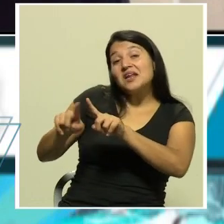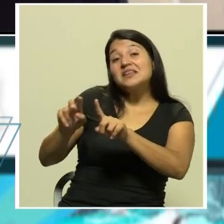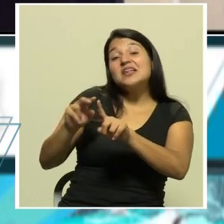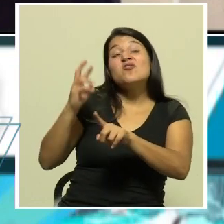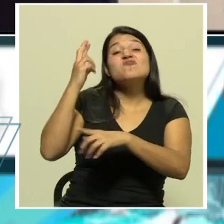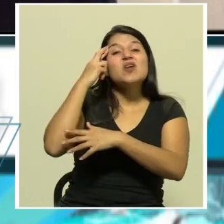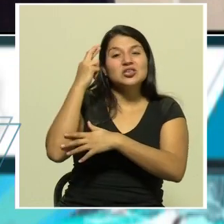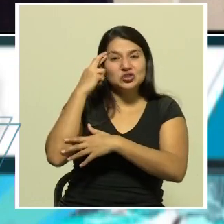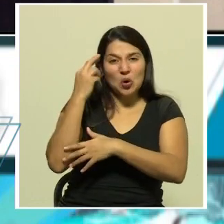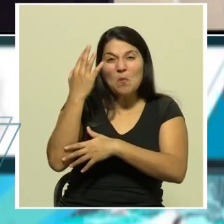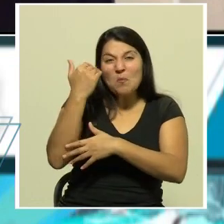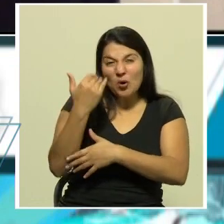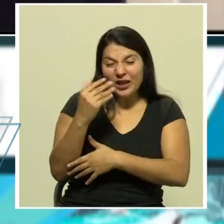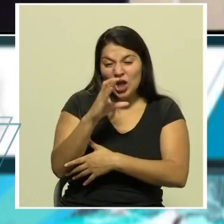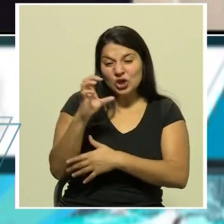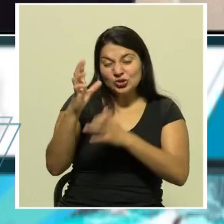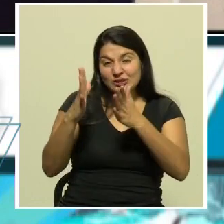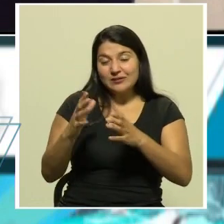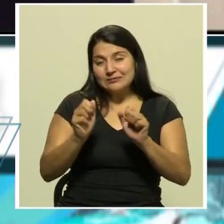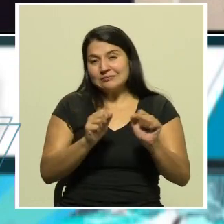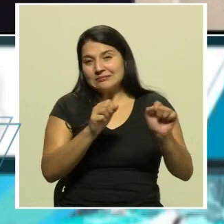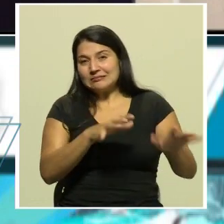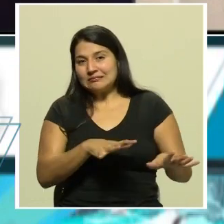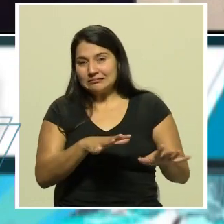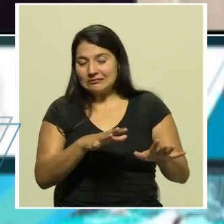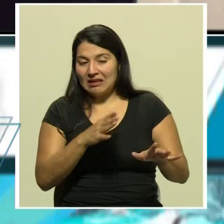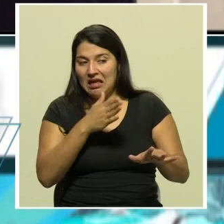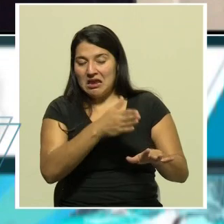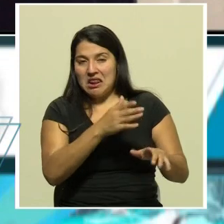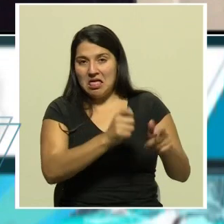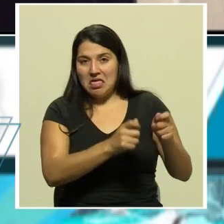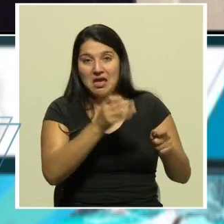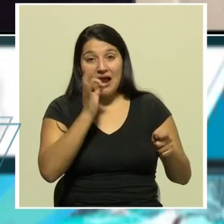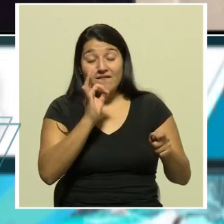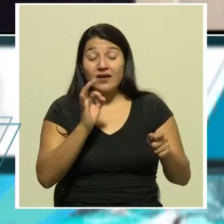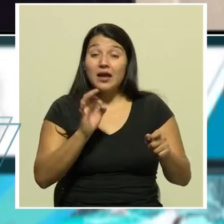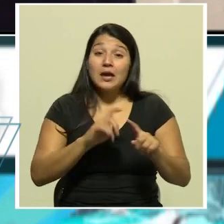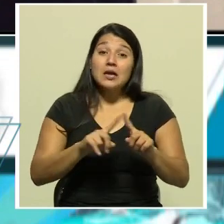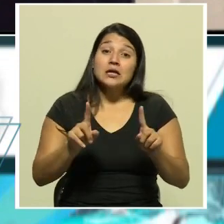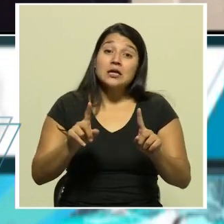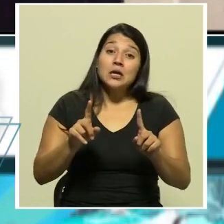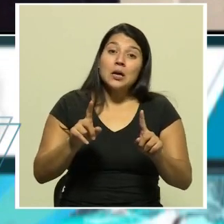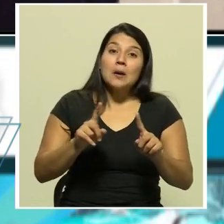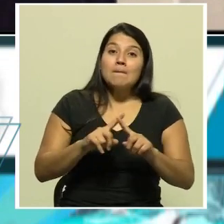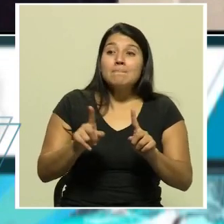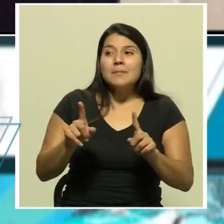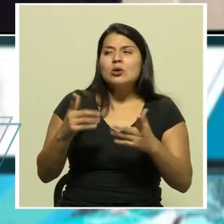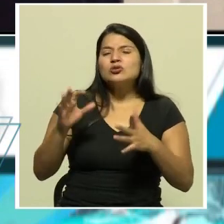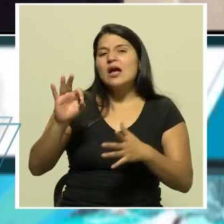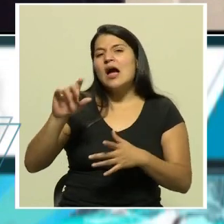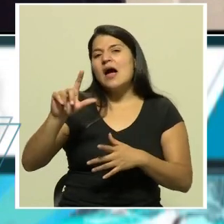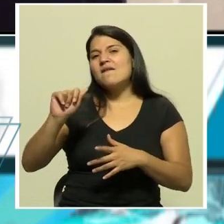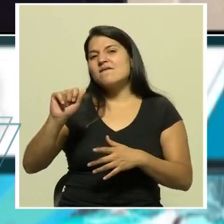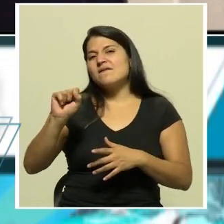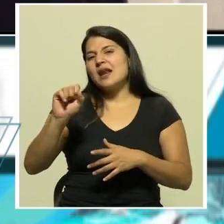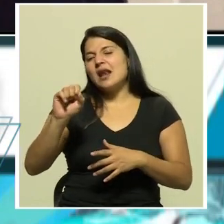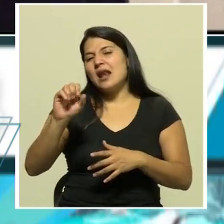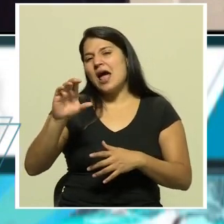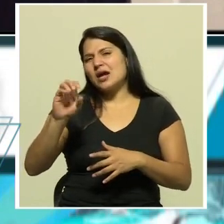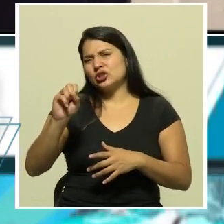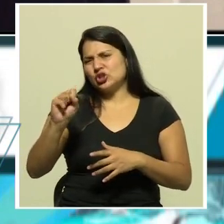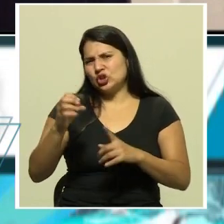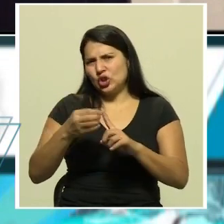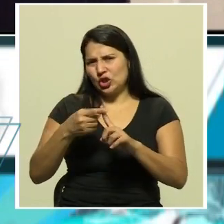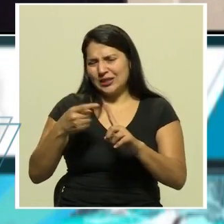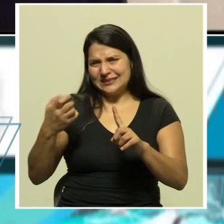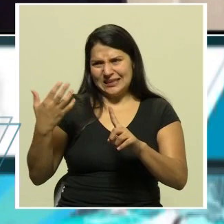algunas de las investigaciones que se han hecho, incluso desde la Flaxo décadas atrás. Y el